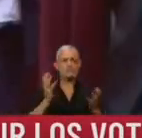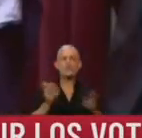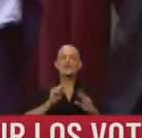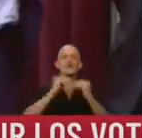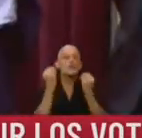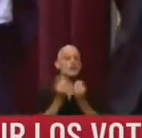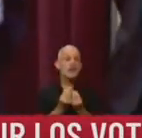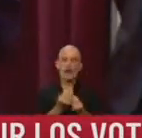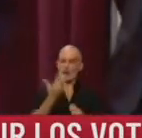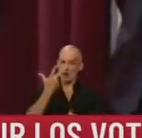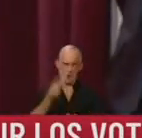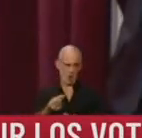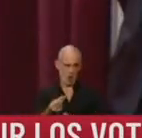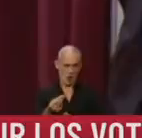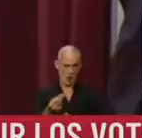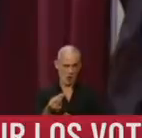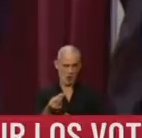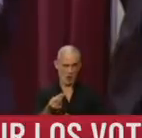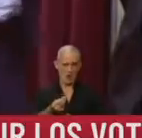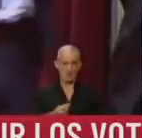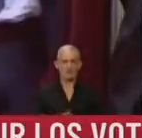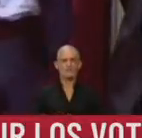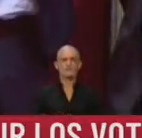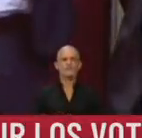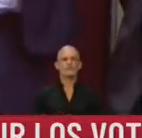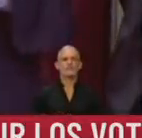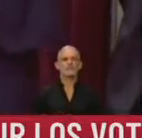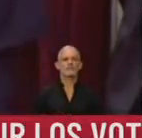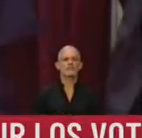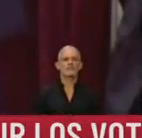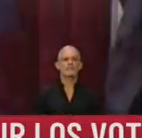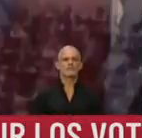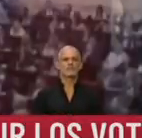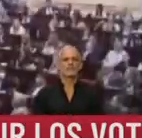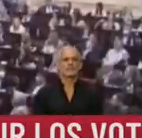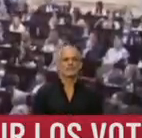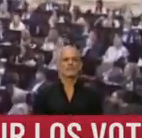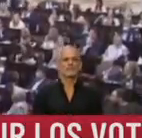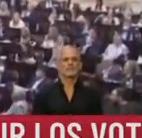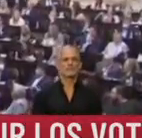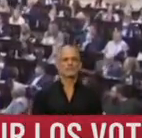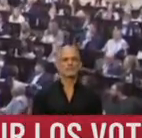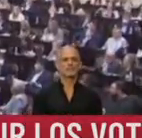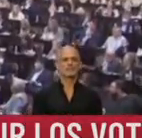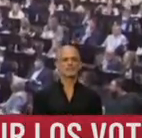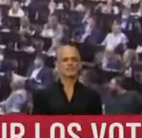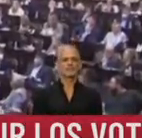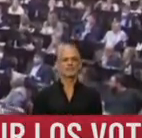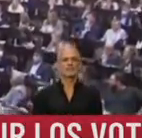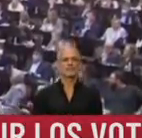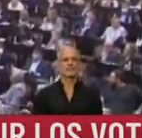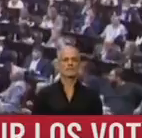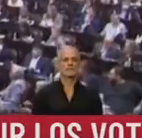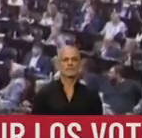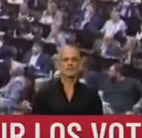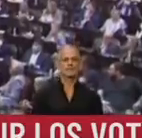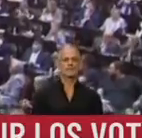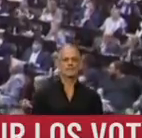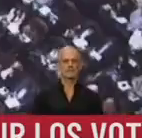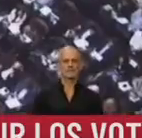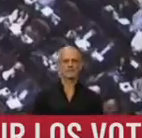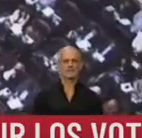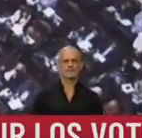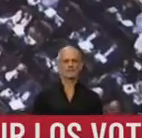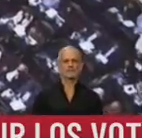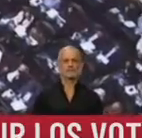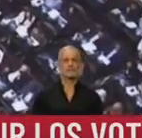estaban en minoría, menos el gobierno, que creía que era mayoría. No quisieron tampoco acceder a ese cuarto intermedio, y vio como cuando dice, bueno, vamos a la